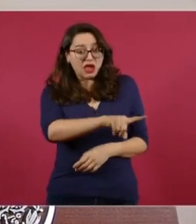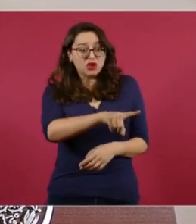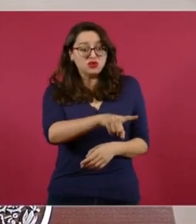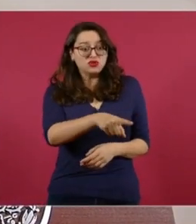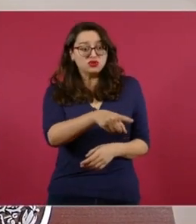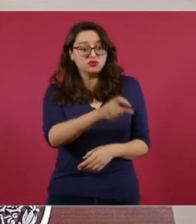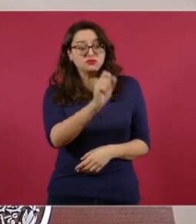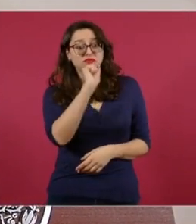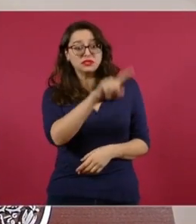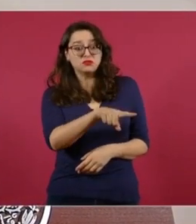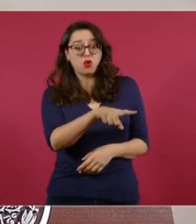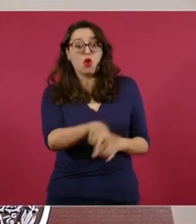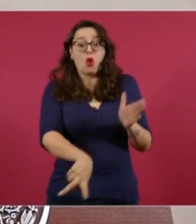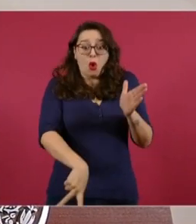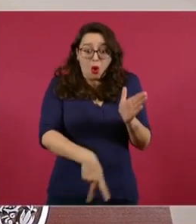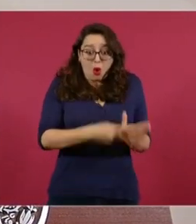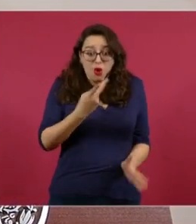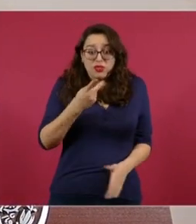los mismos